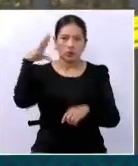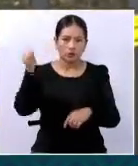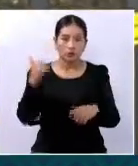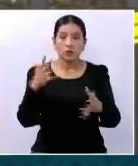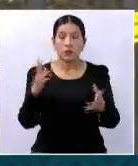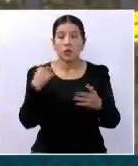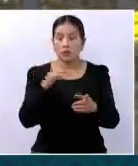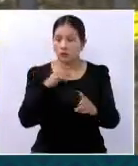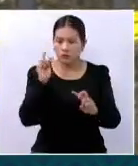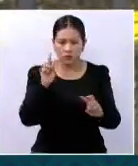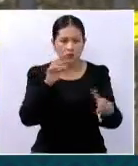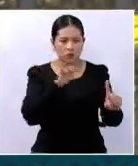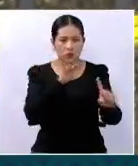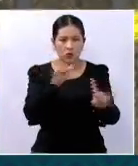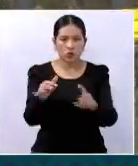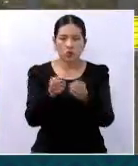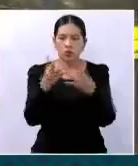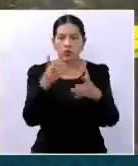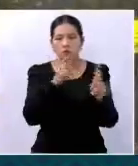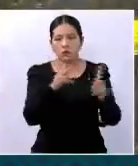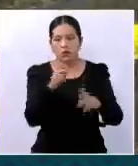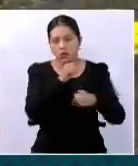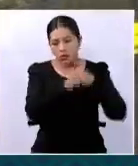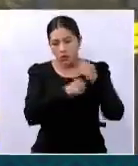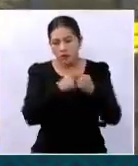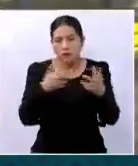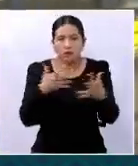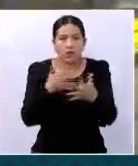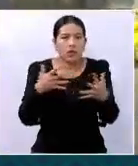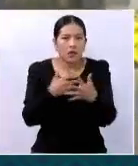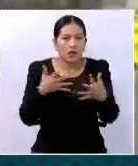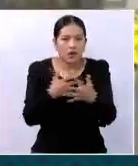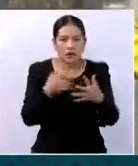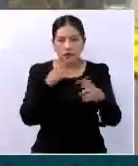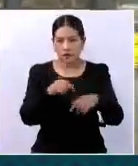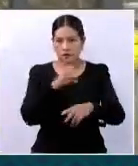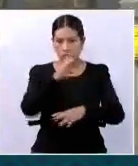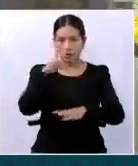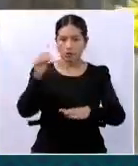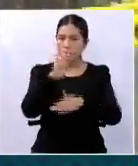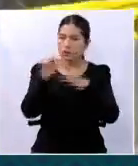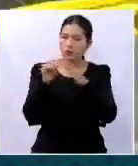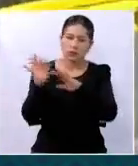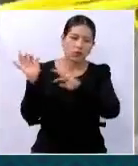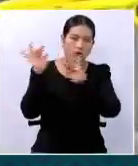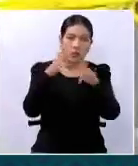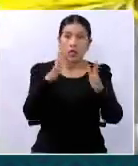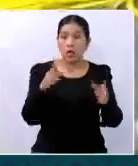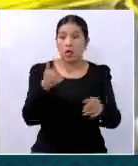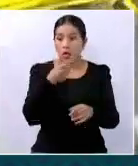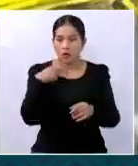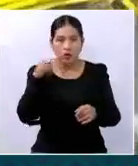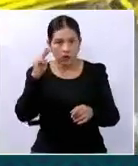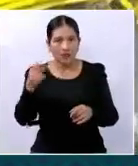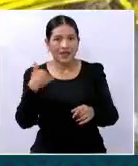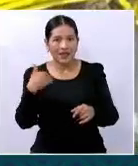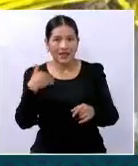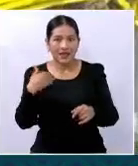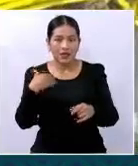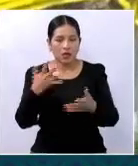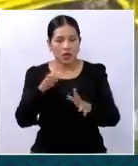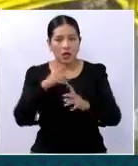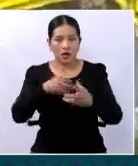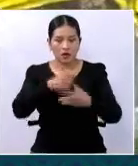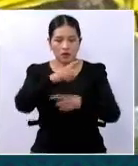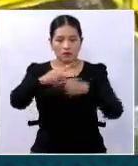esos ataques, al miedo que han hecho sentir aquí en Cochabamba, han venido, tenían hasta bazocas, armamento.